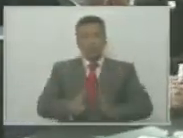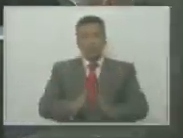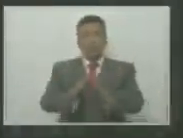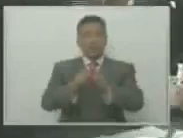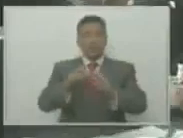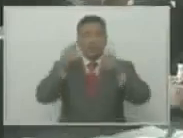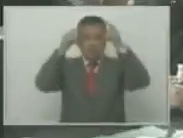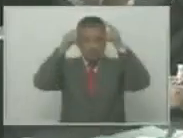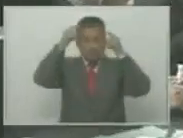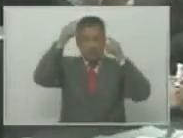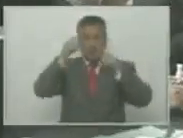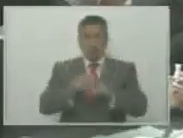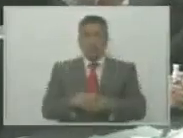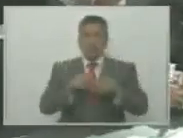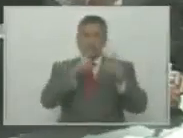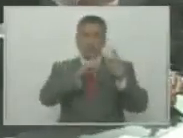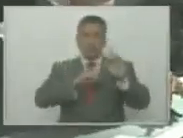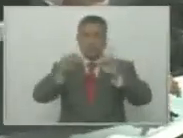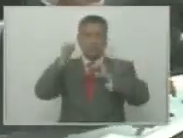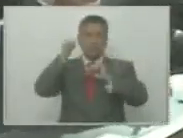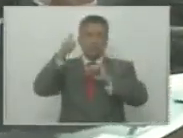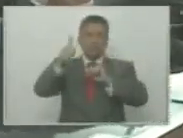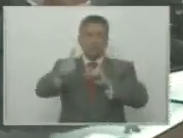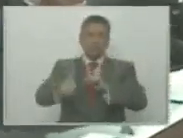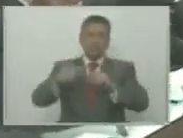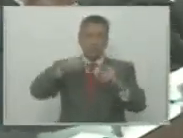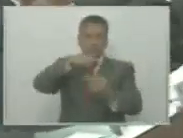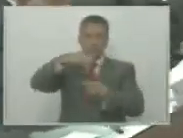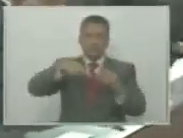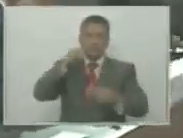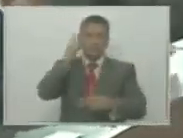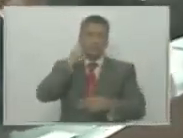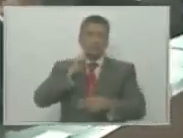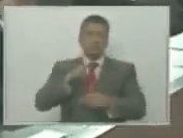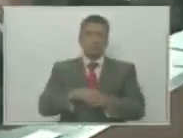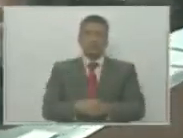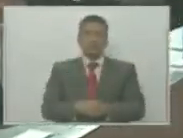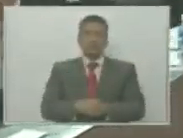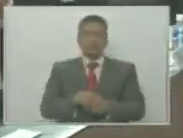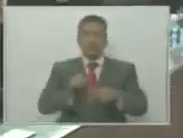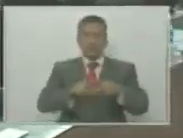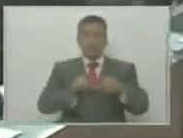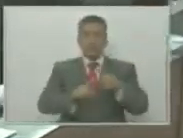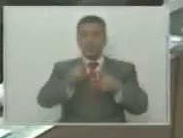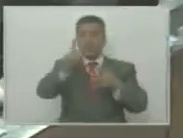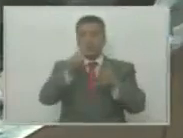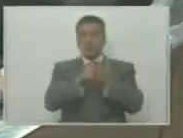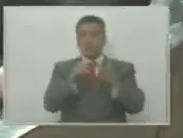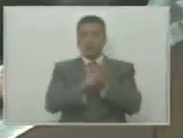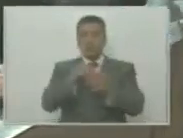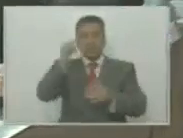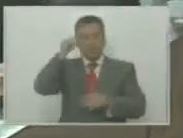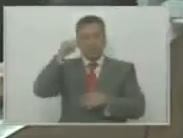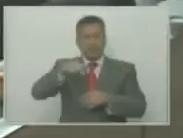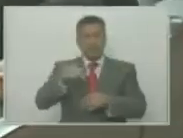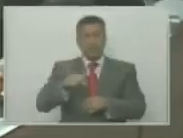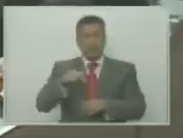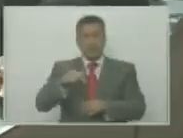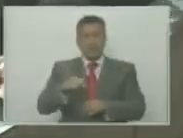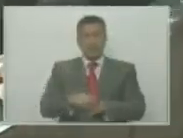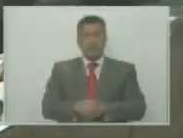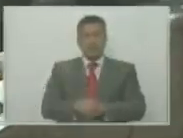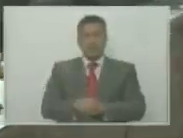Hugo Chávez, comandante eterno de la Revolución Bolivariana. Segundo punto del día de hoy, considerar